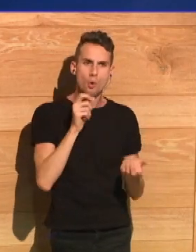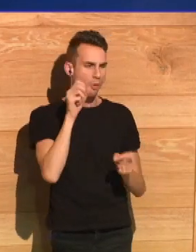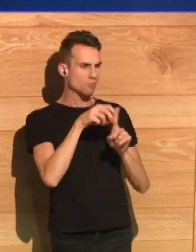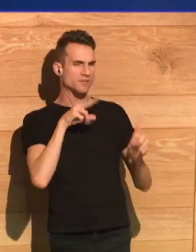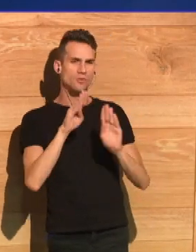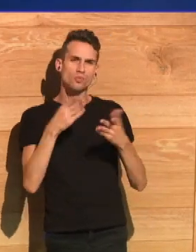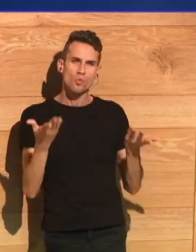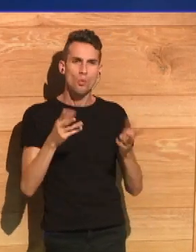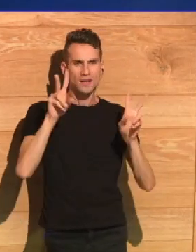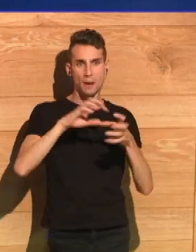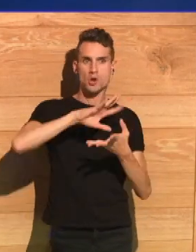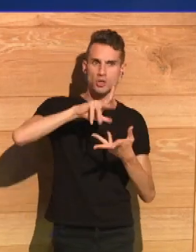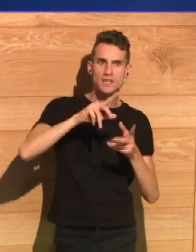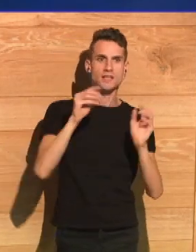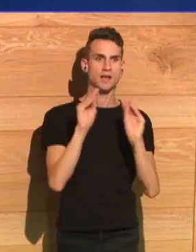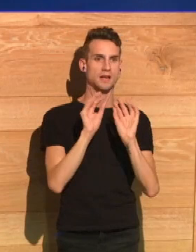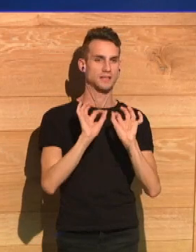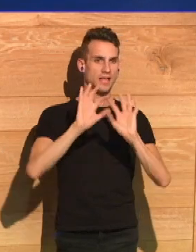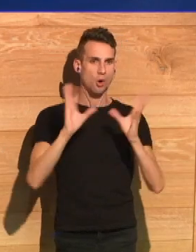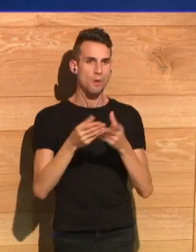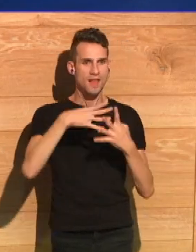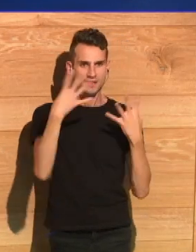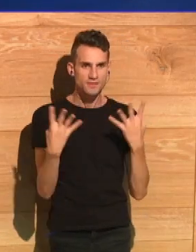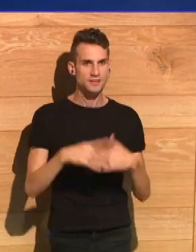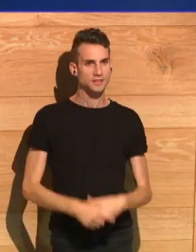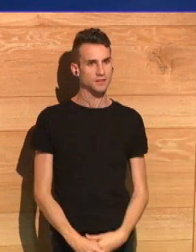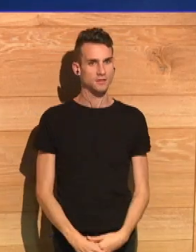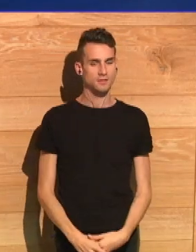del mundo también, pues, con la comunidad LGTBI?